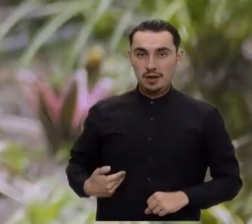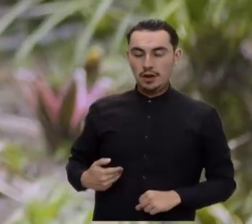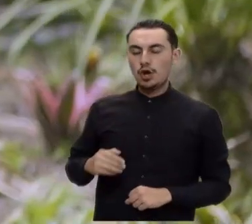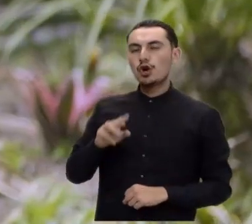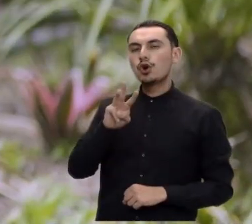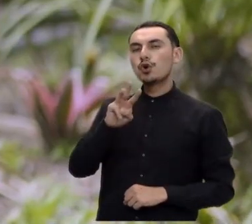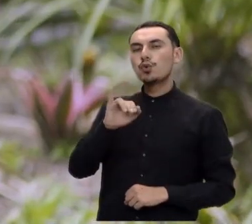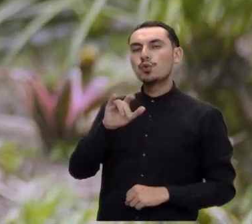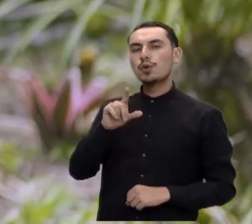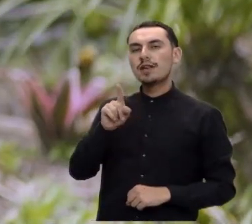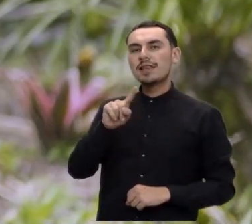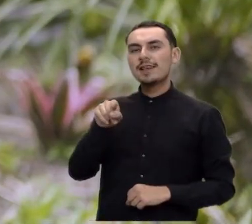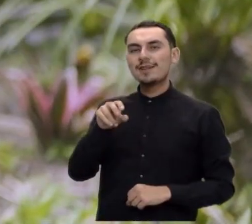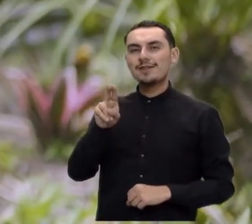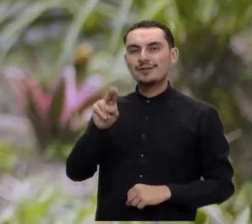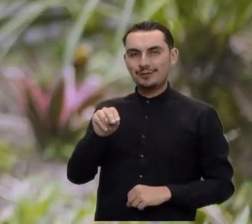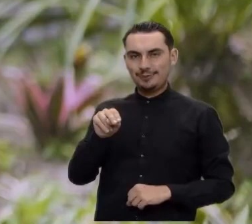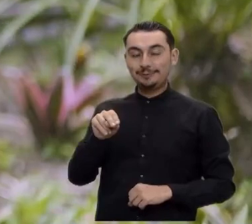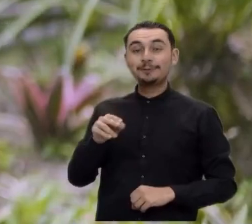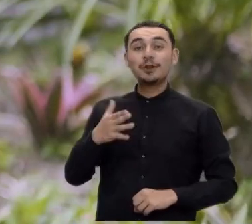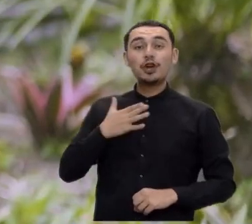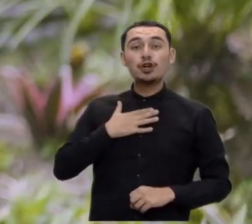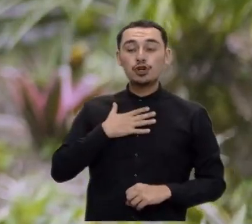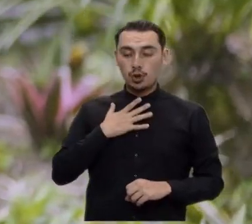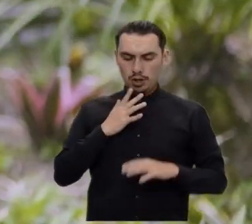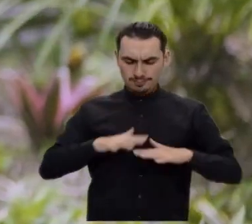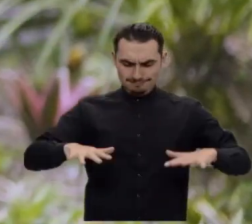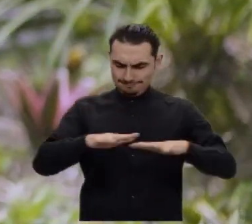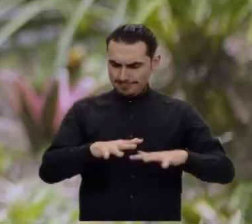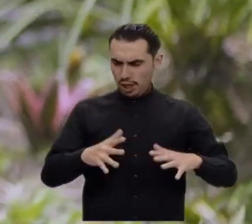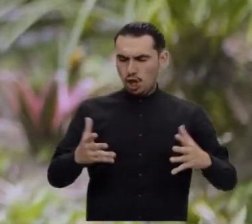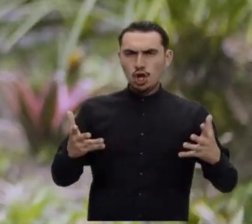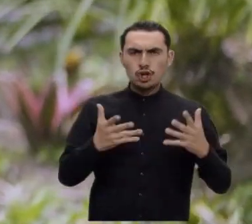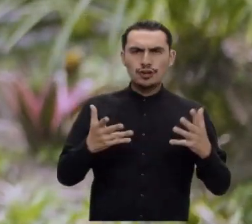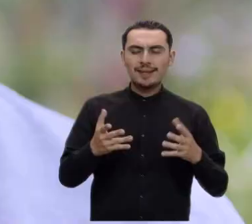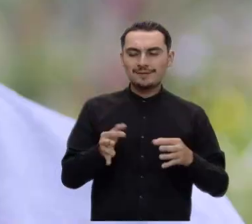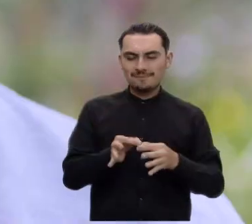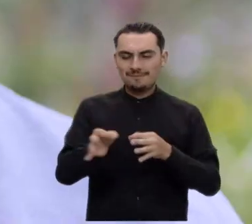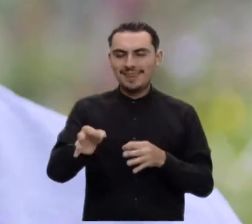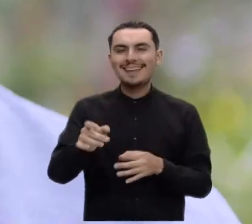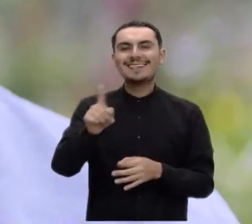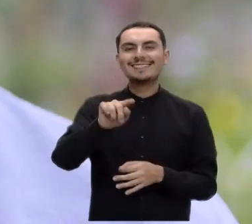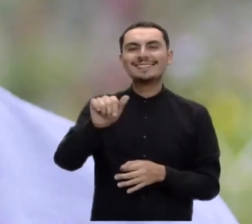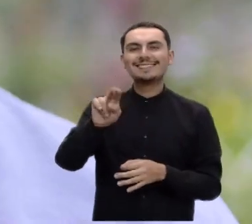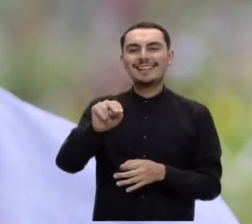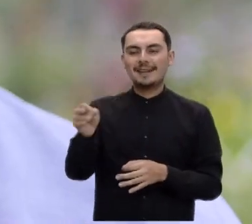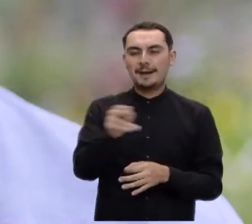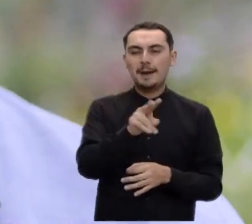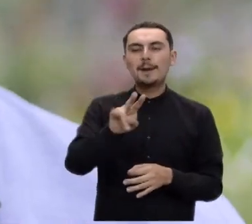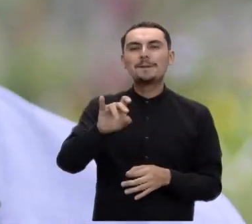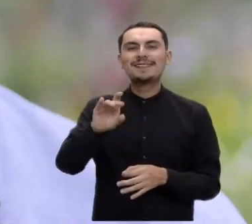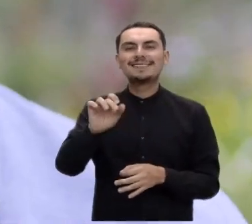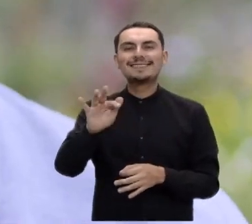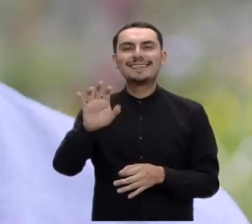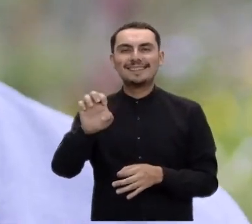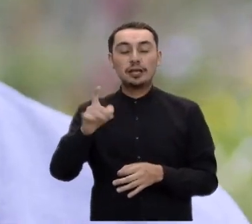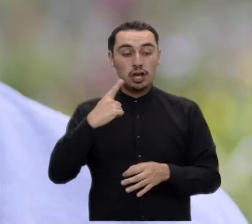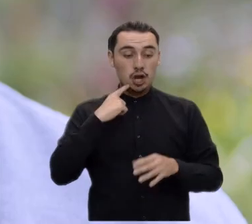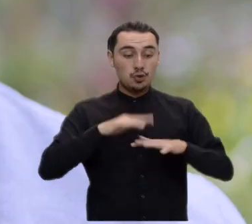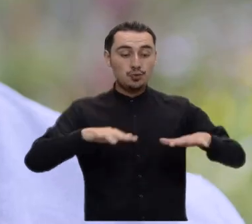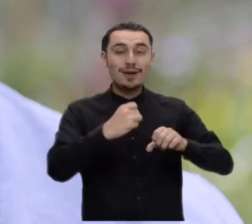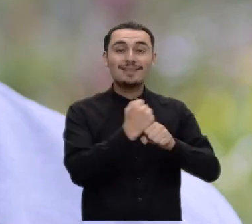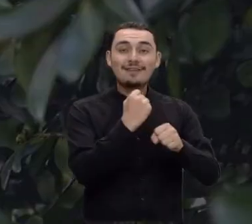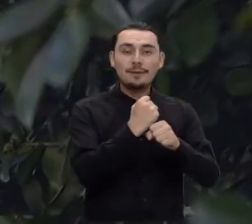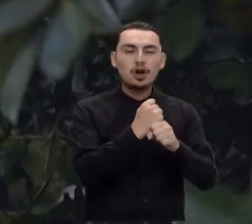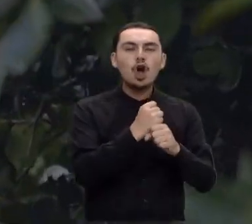Mi nombre es Wilson de Jesús Salazar, estoy ubicado en el municipio de San Vicente, me dedico al cultivo de